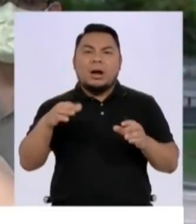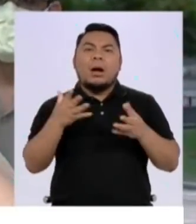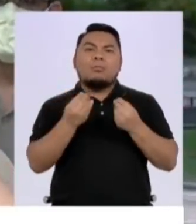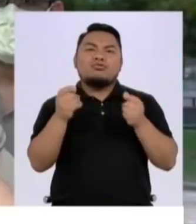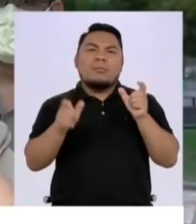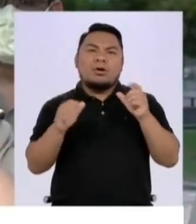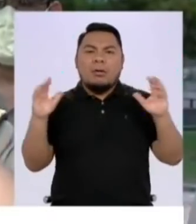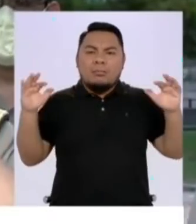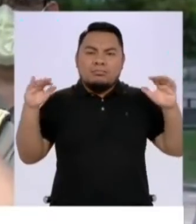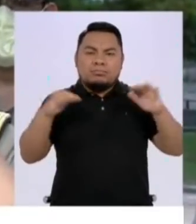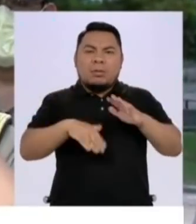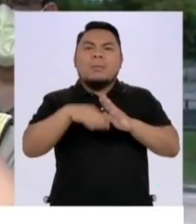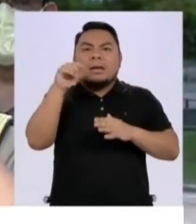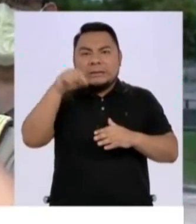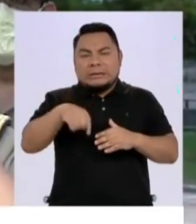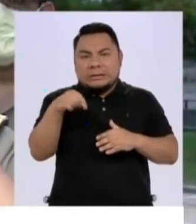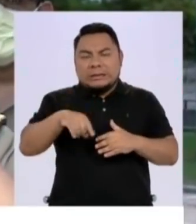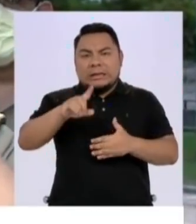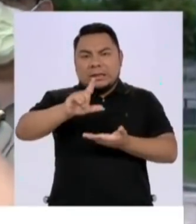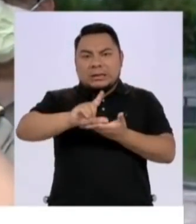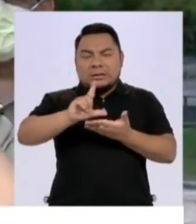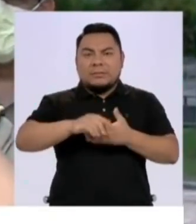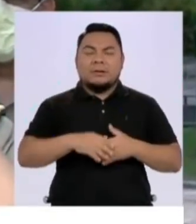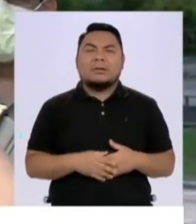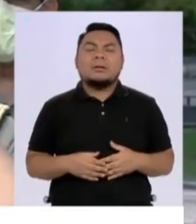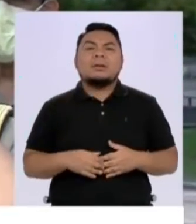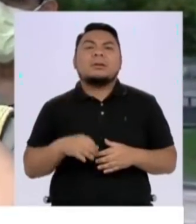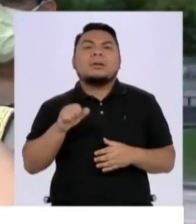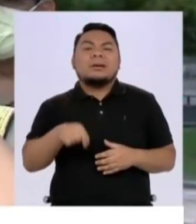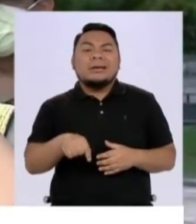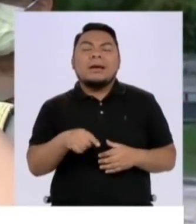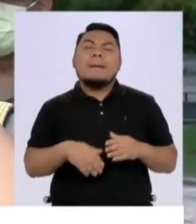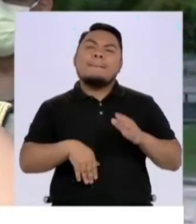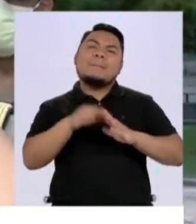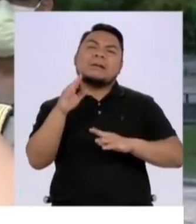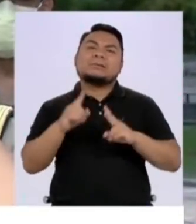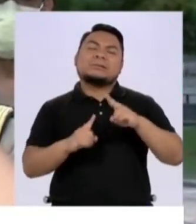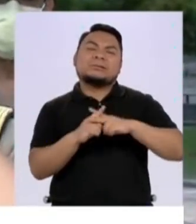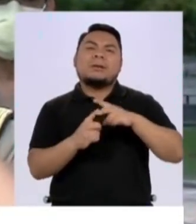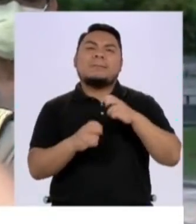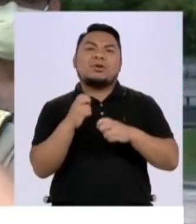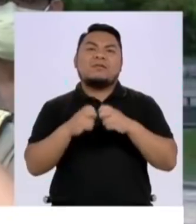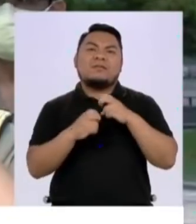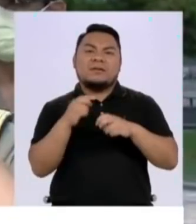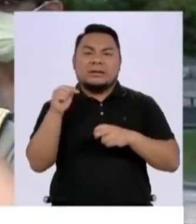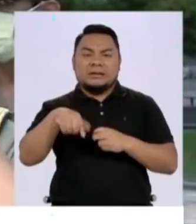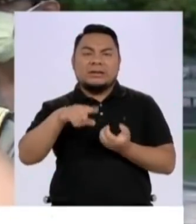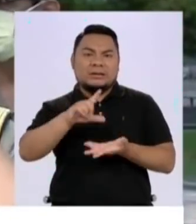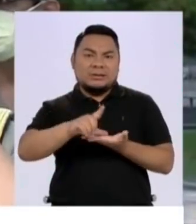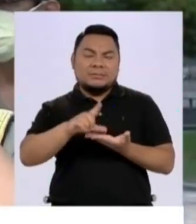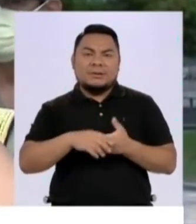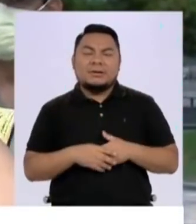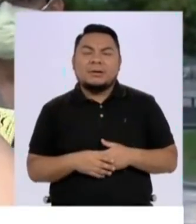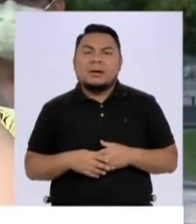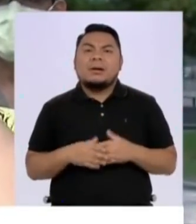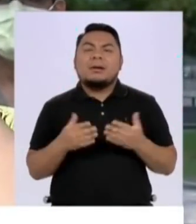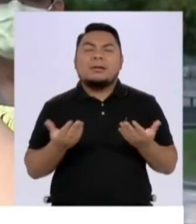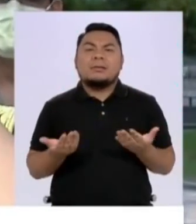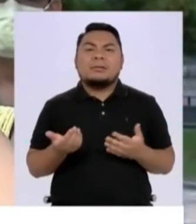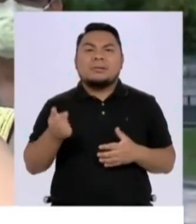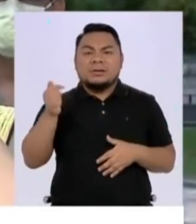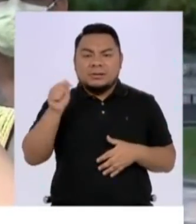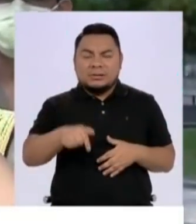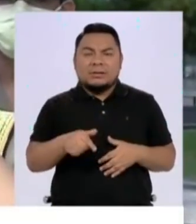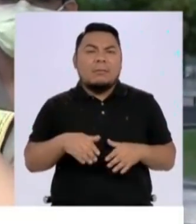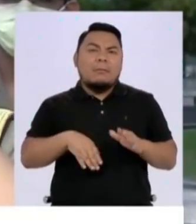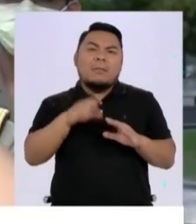las actividades y también la mayor cantidad de problemas también se centran en la capital. Y acá estamos